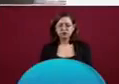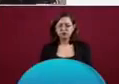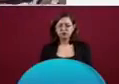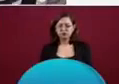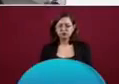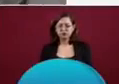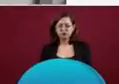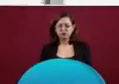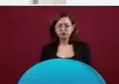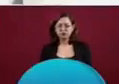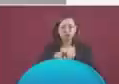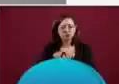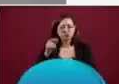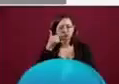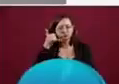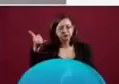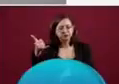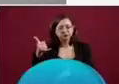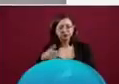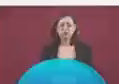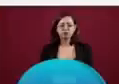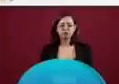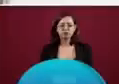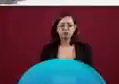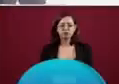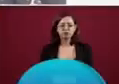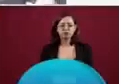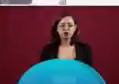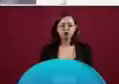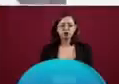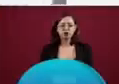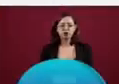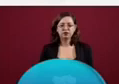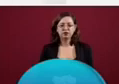Estamos bien. Tranquila. Manténla, güey. Diles que paren todo.